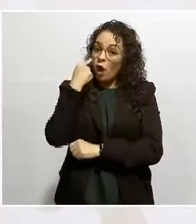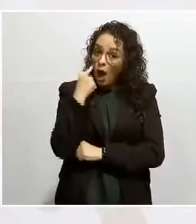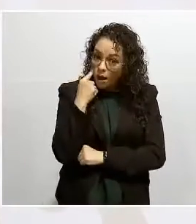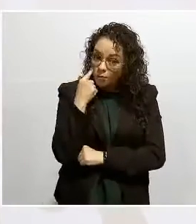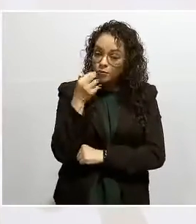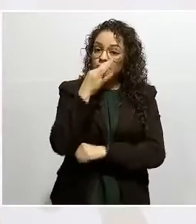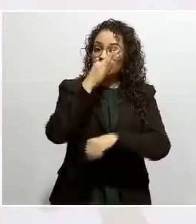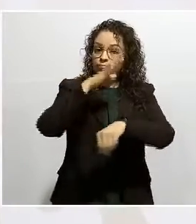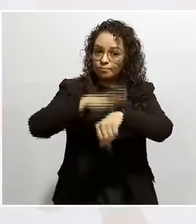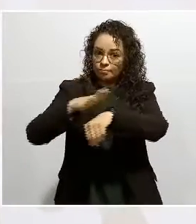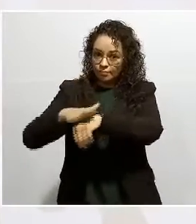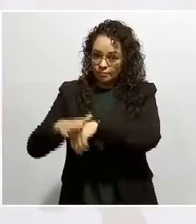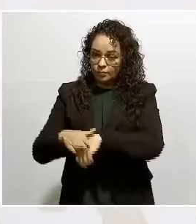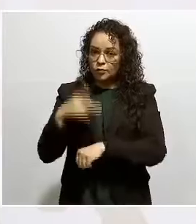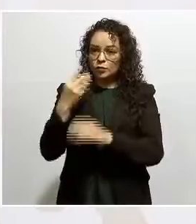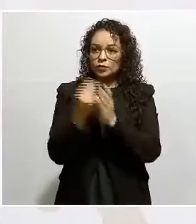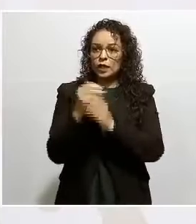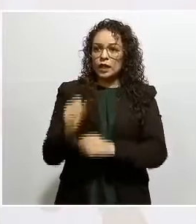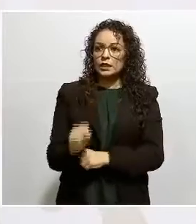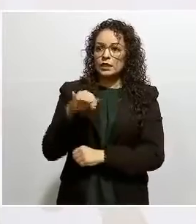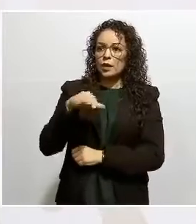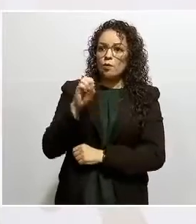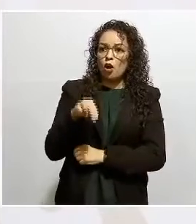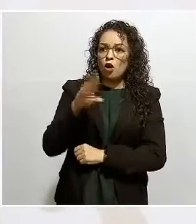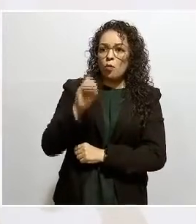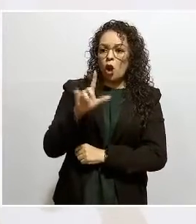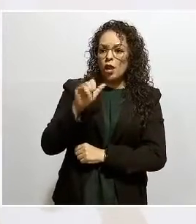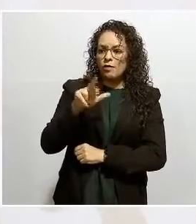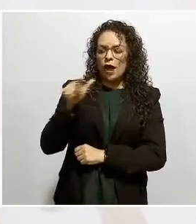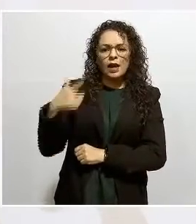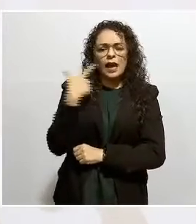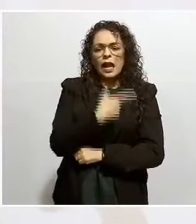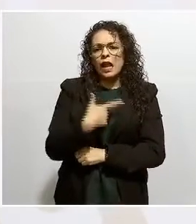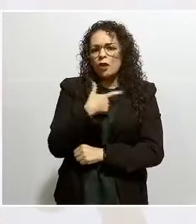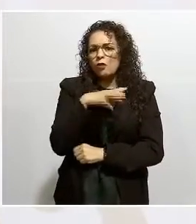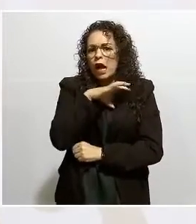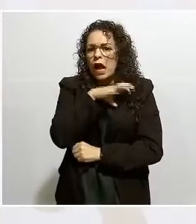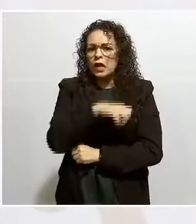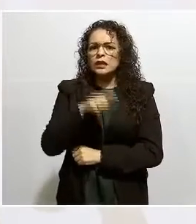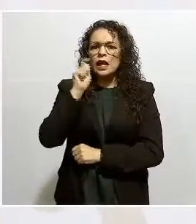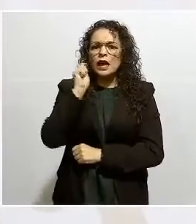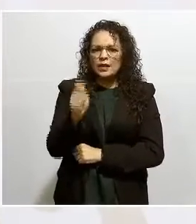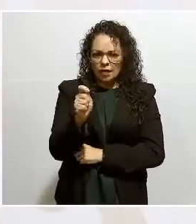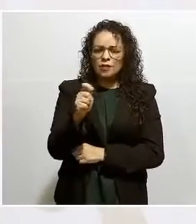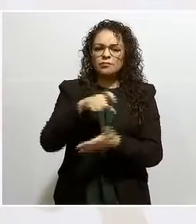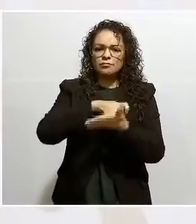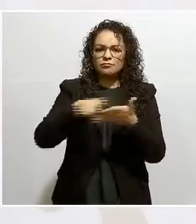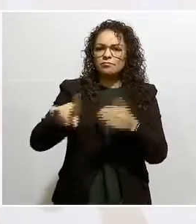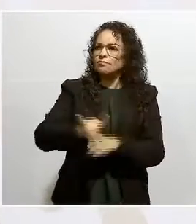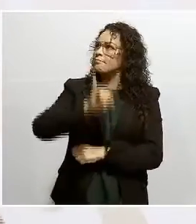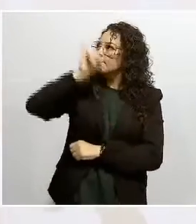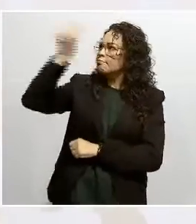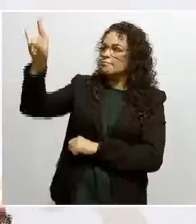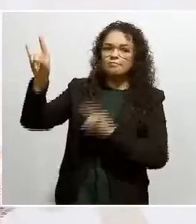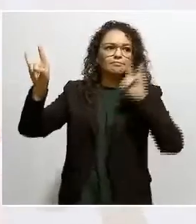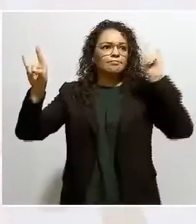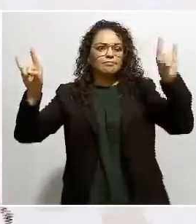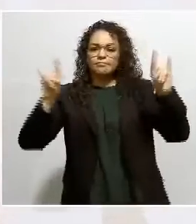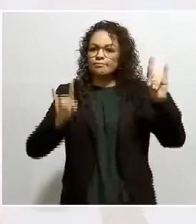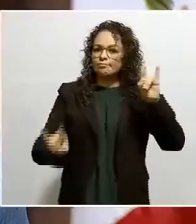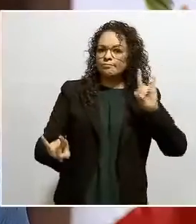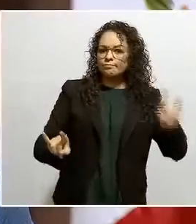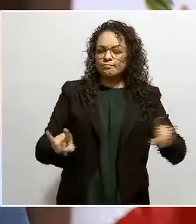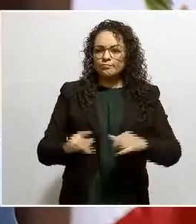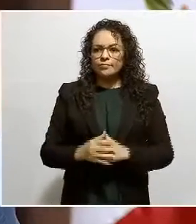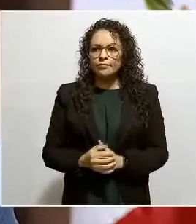los retratos de Simón Bolívar, que le interesaba coleccionar, imagino, como un gesto de esa América unida que él también